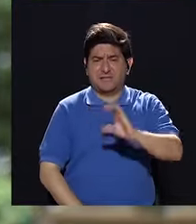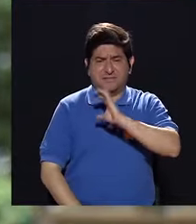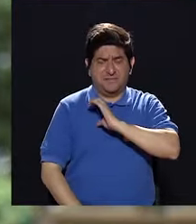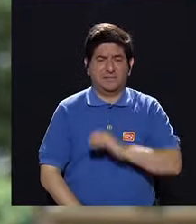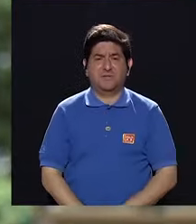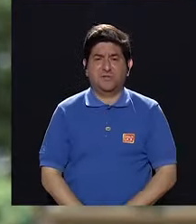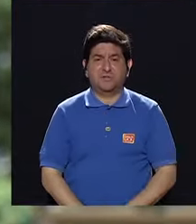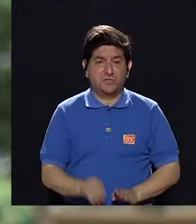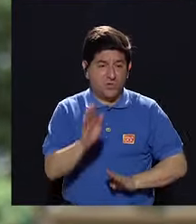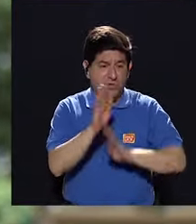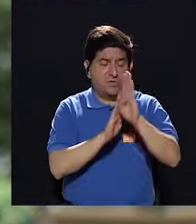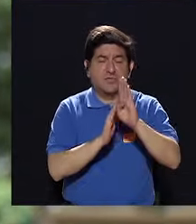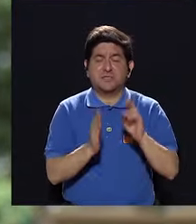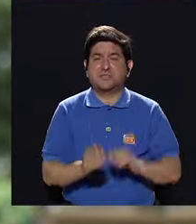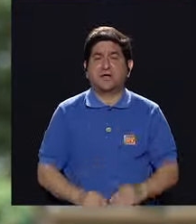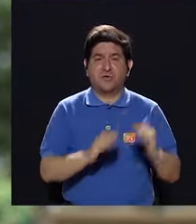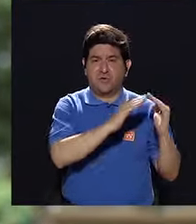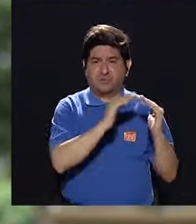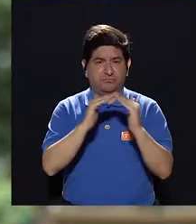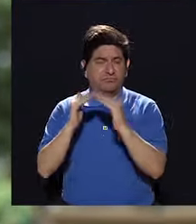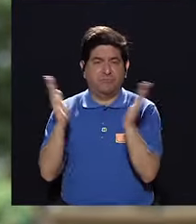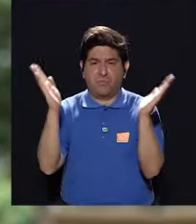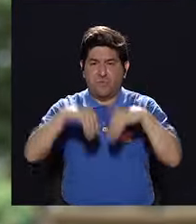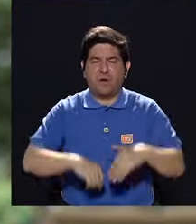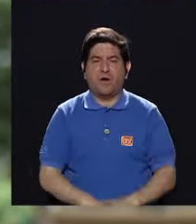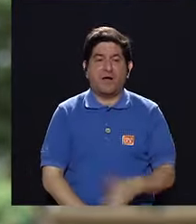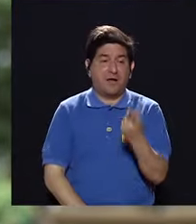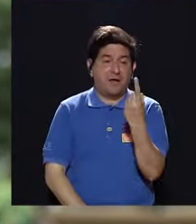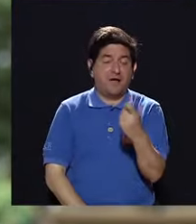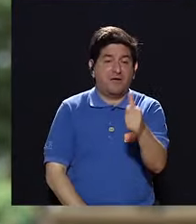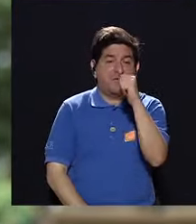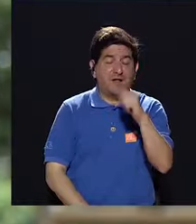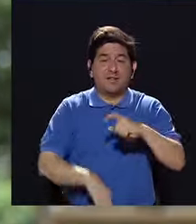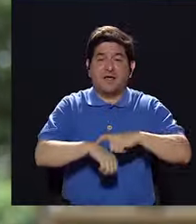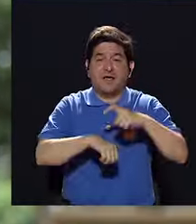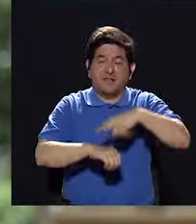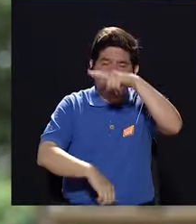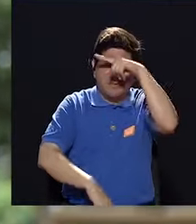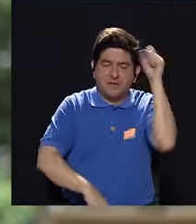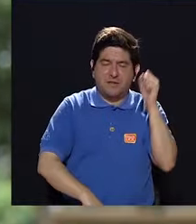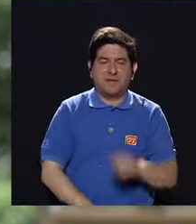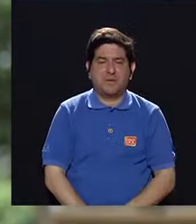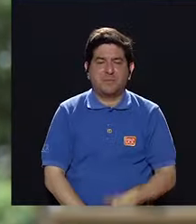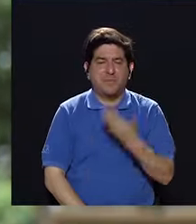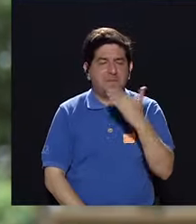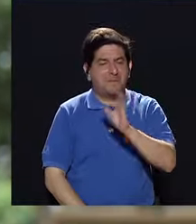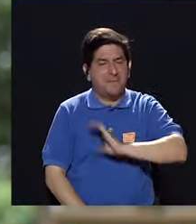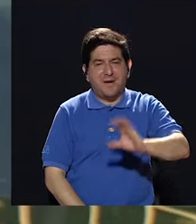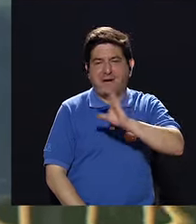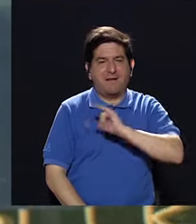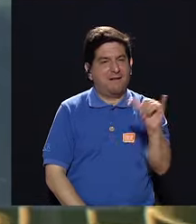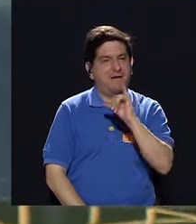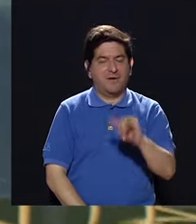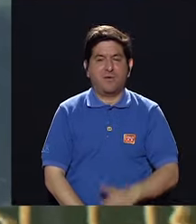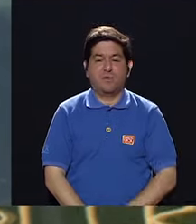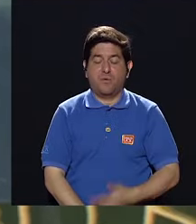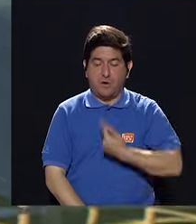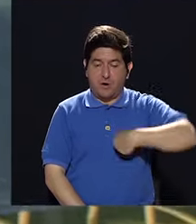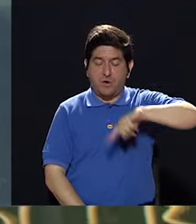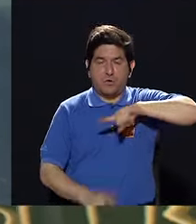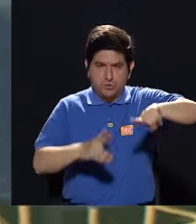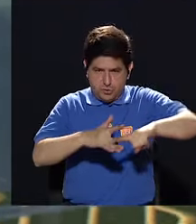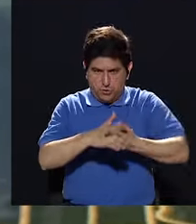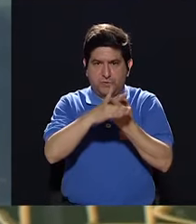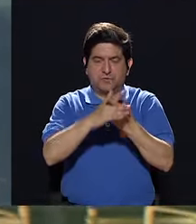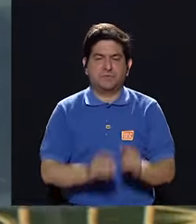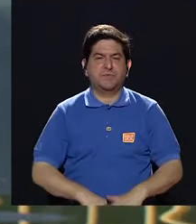no hay desarrollos urbanísticos, también por la escasez, digamos, en época de verano, por la mala calidad también. Nosotros empezamos,